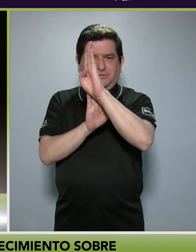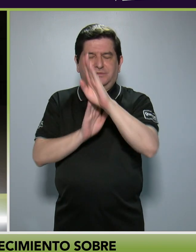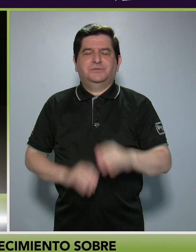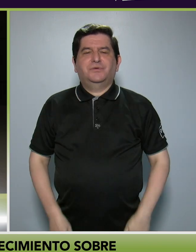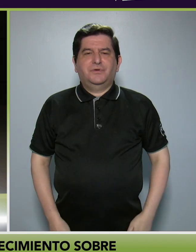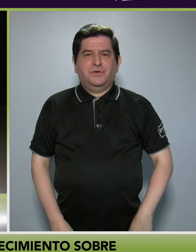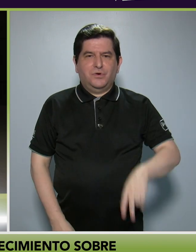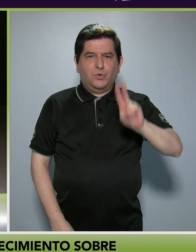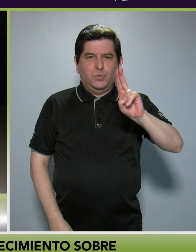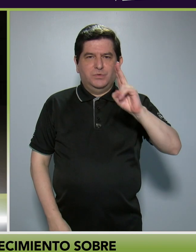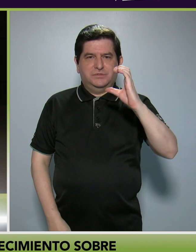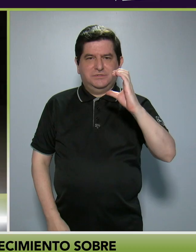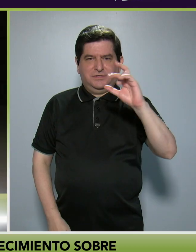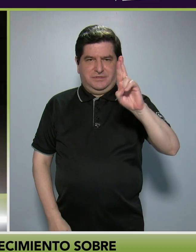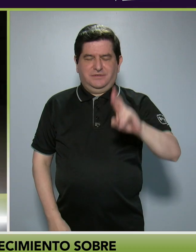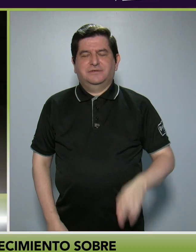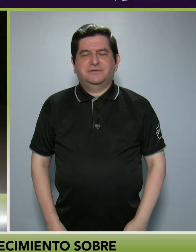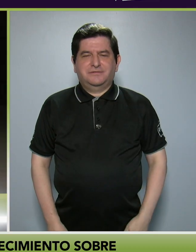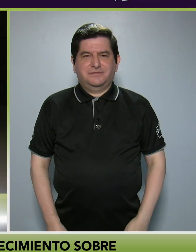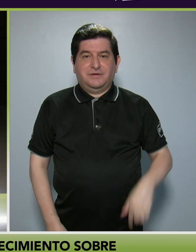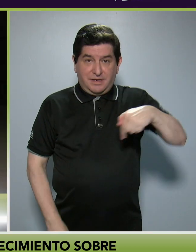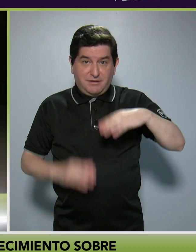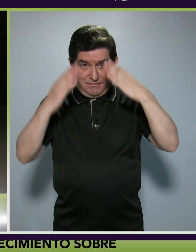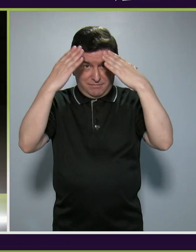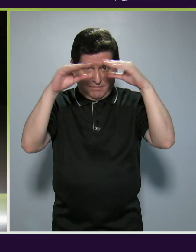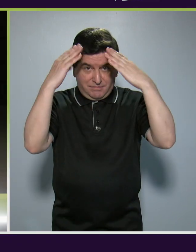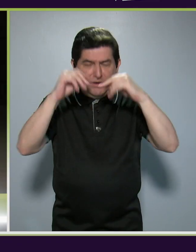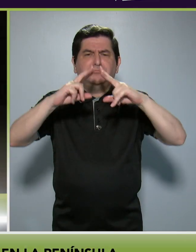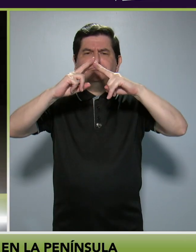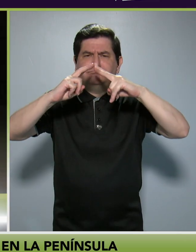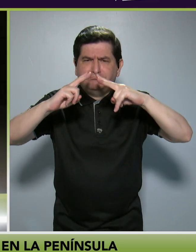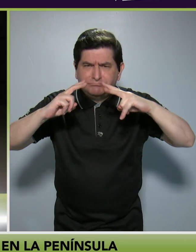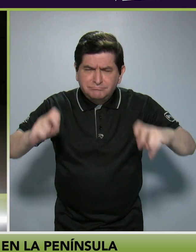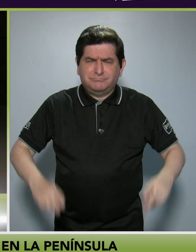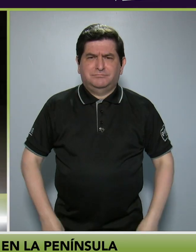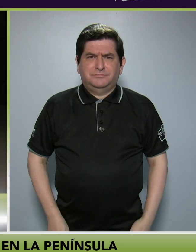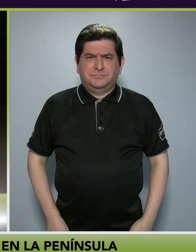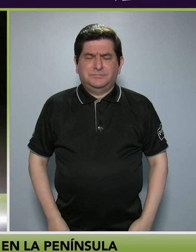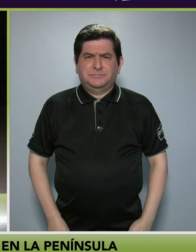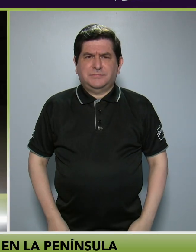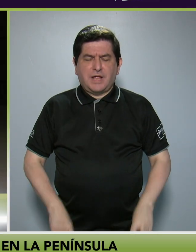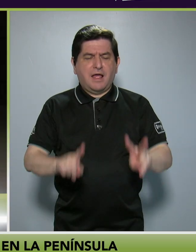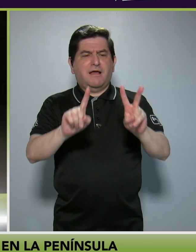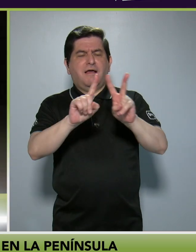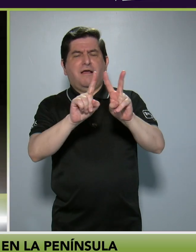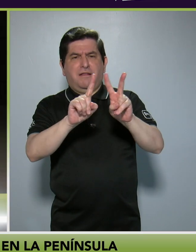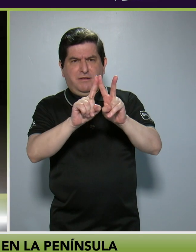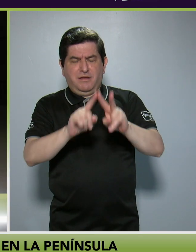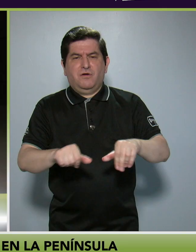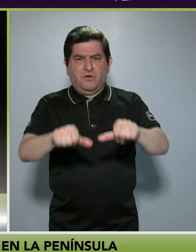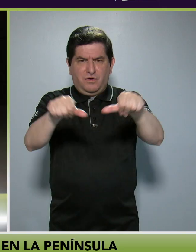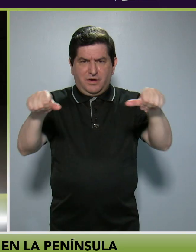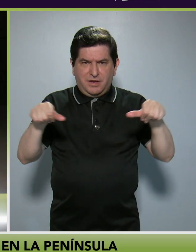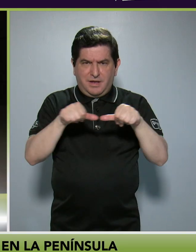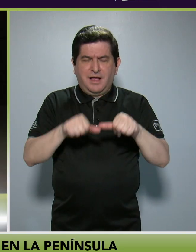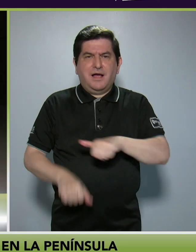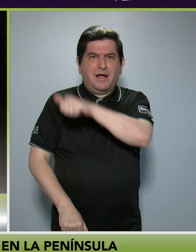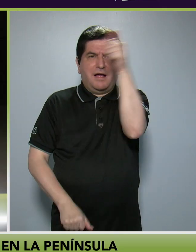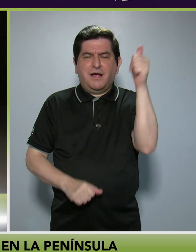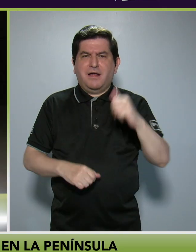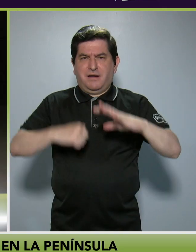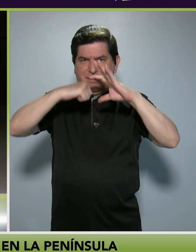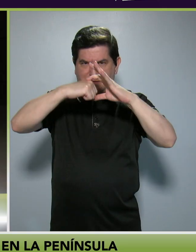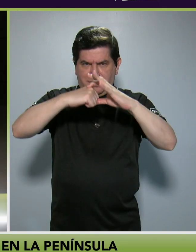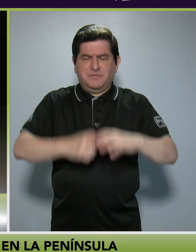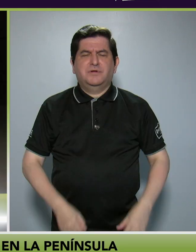la Universidad de Costa Rica. En este informe se analiza la península de Nicoya, zona azul del planeta,